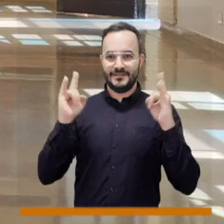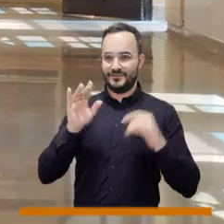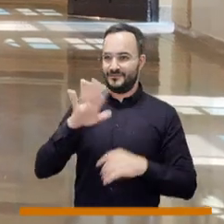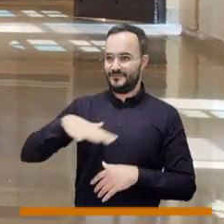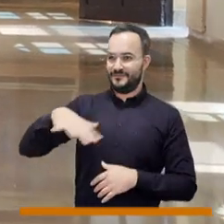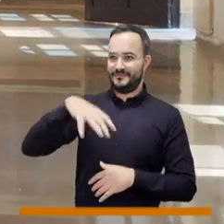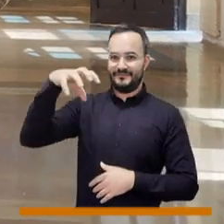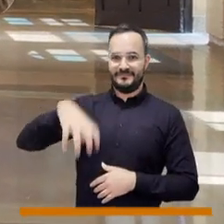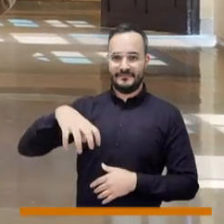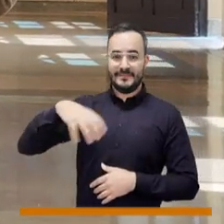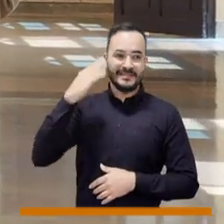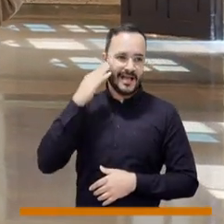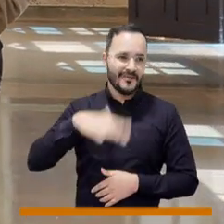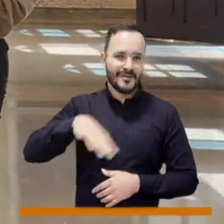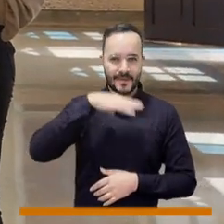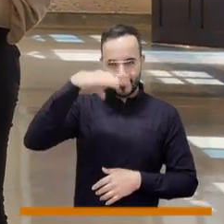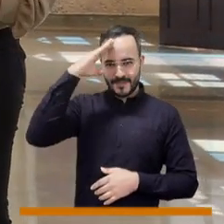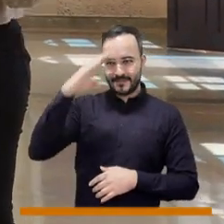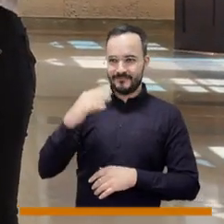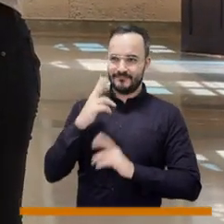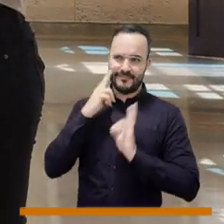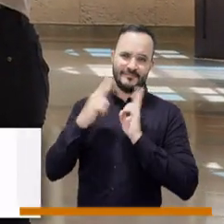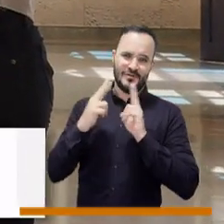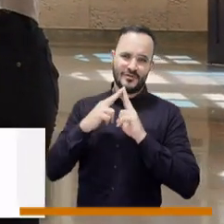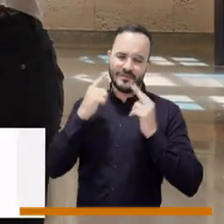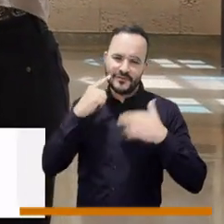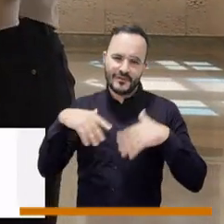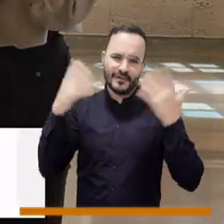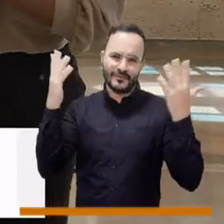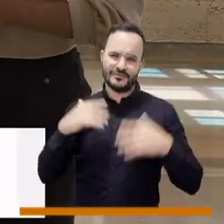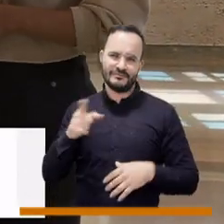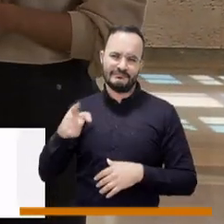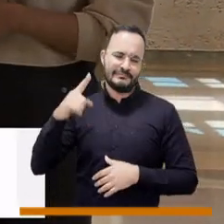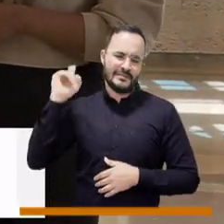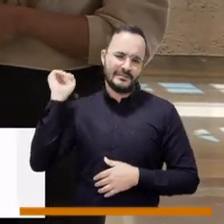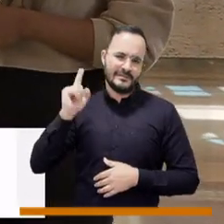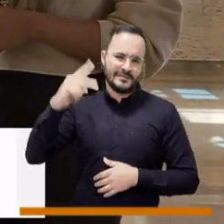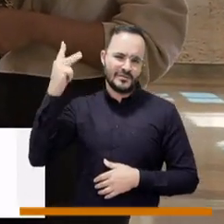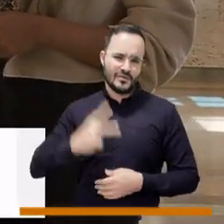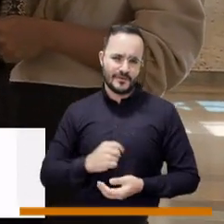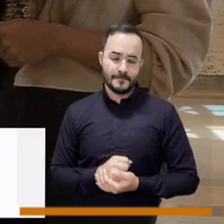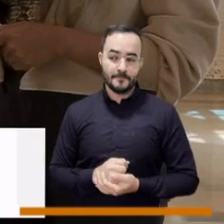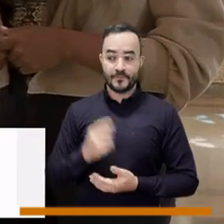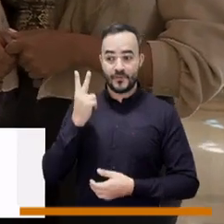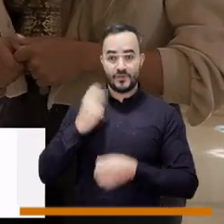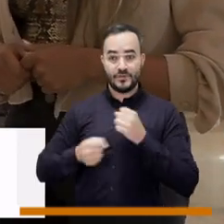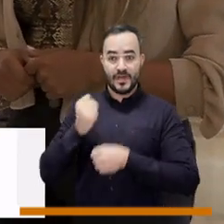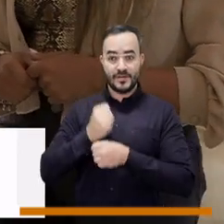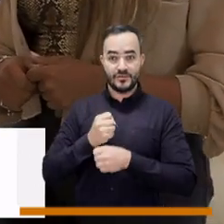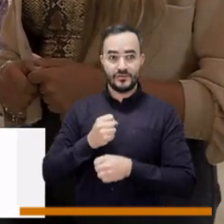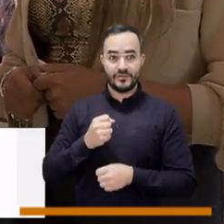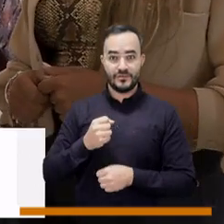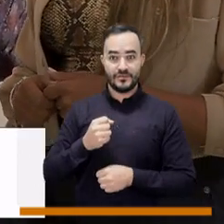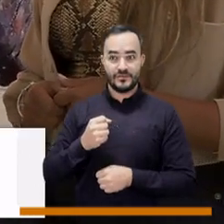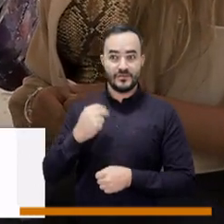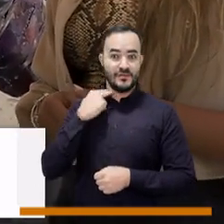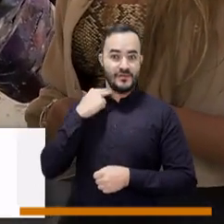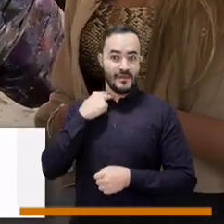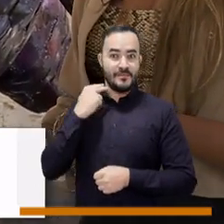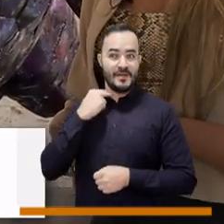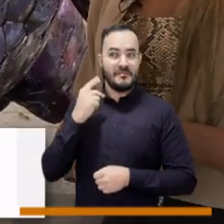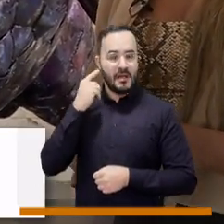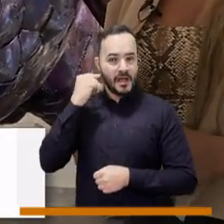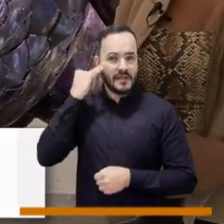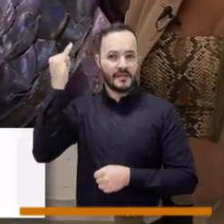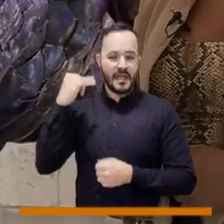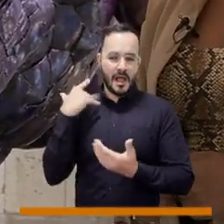es un ícono de la ciudad de Medellín, es un edificio emblemático, y hace 2 años cumplimos ahora en noviembre, surgió la